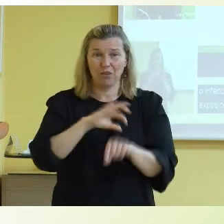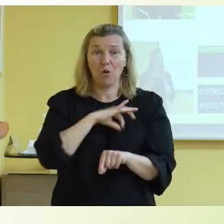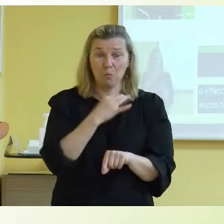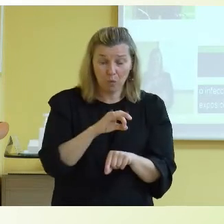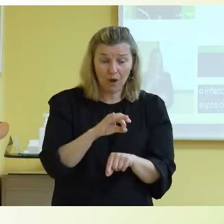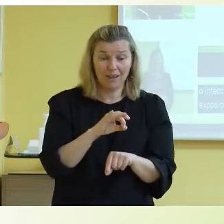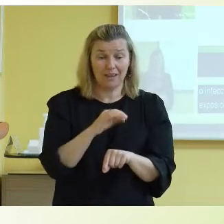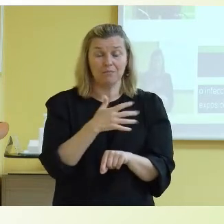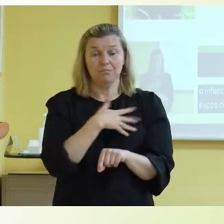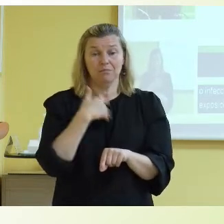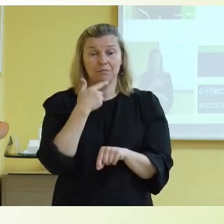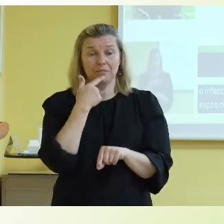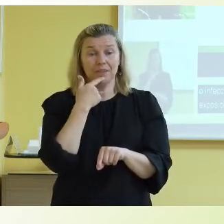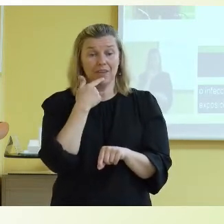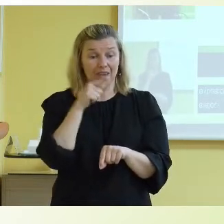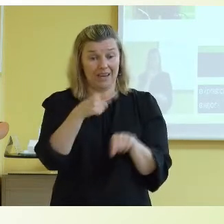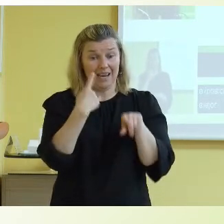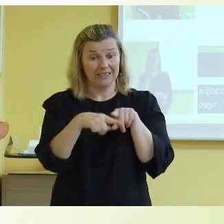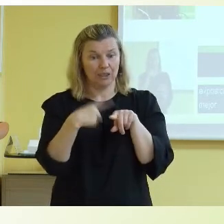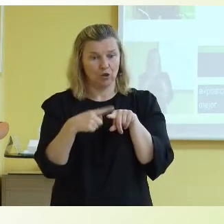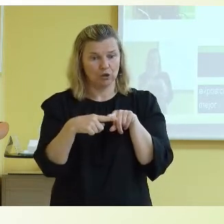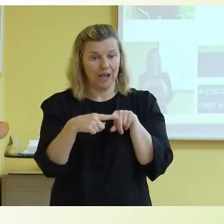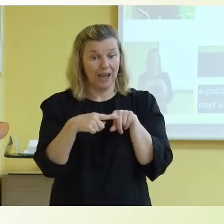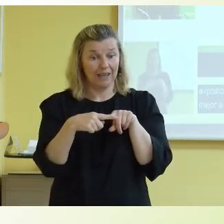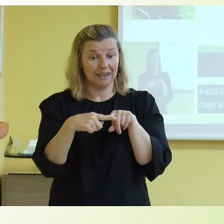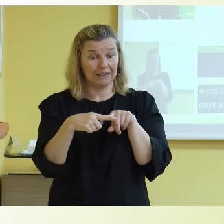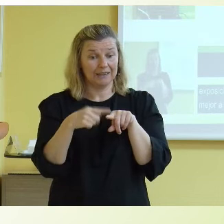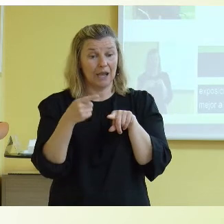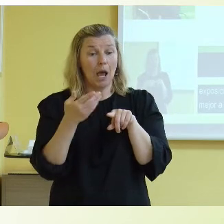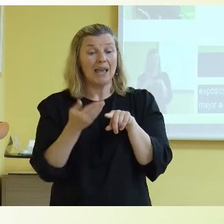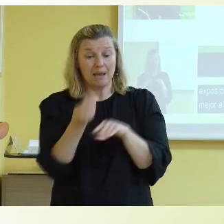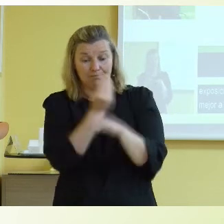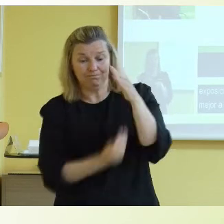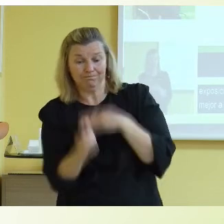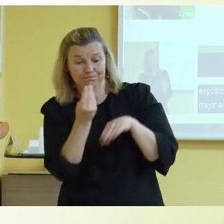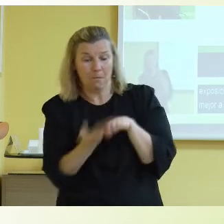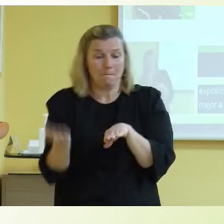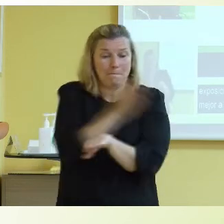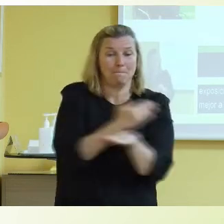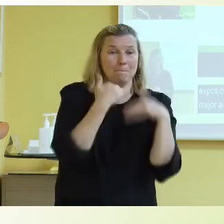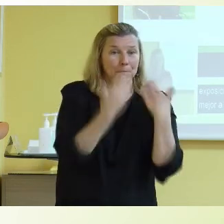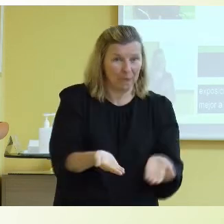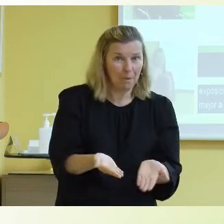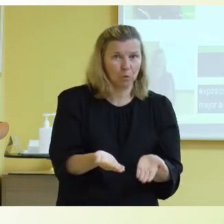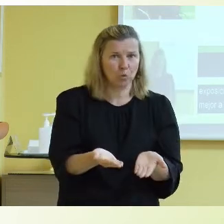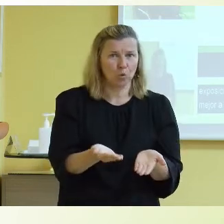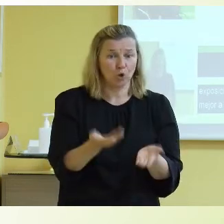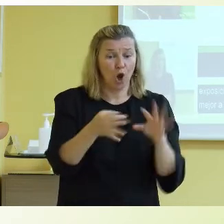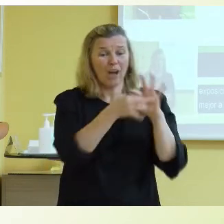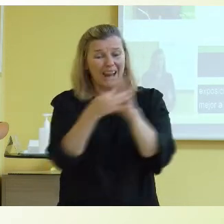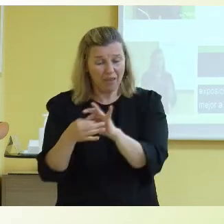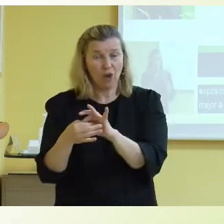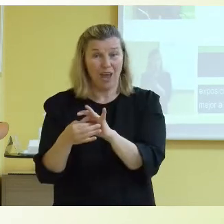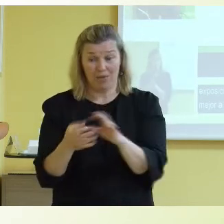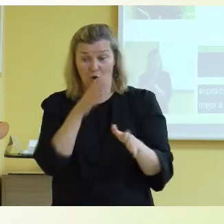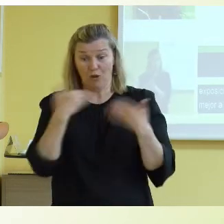una serie de factores ambientales y a su vez este tipo de cosas, sobre todo la prematuridad, es un gran factor de discapacidad en el mundo actual en los niños